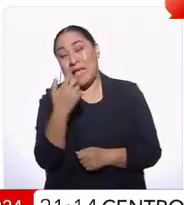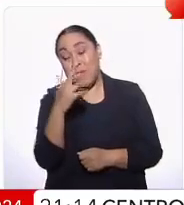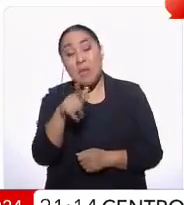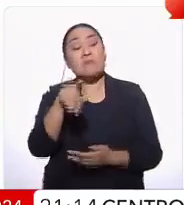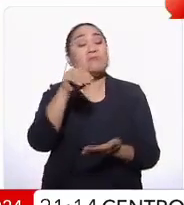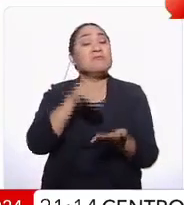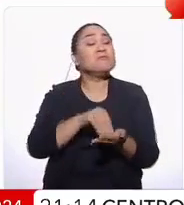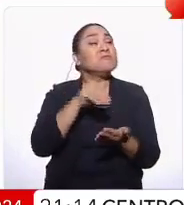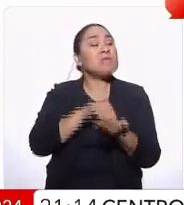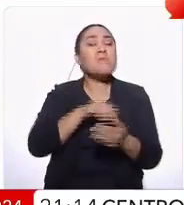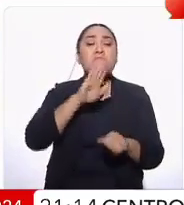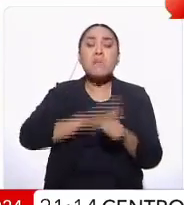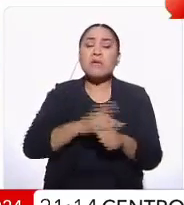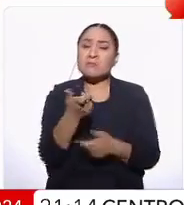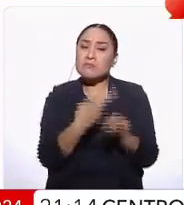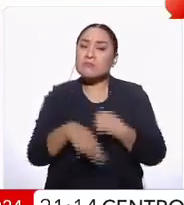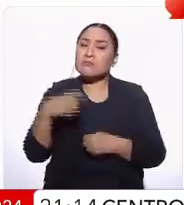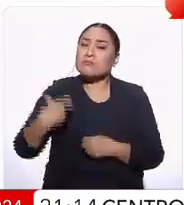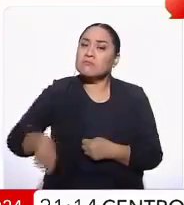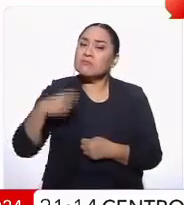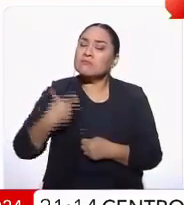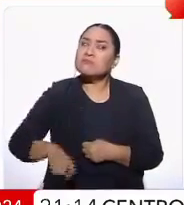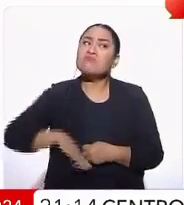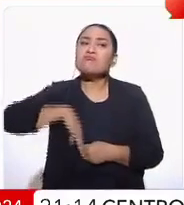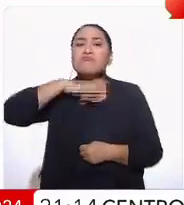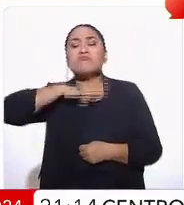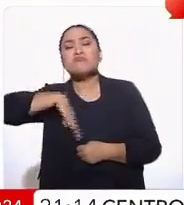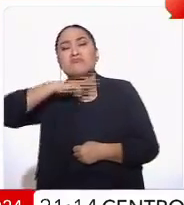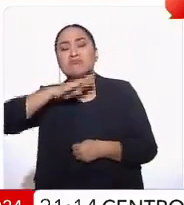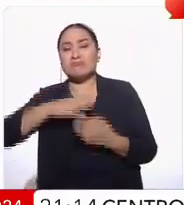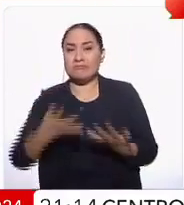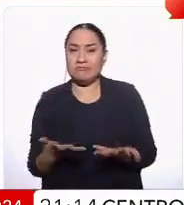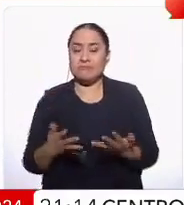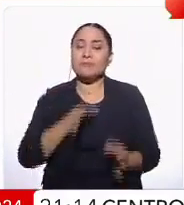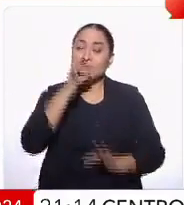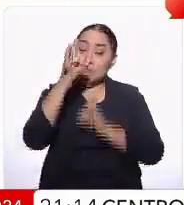sigue enriqueciéndose con total impunidad. Punto de referencia.